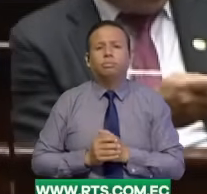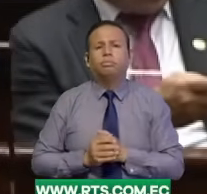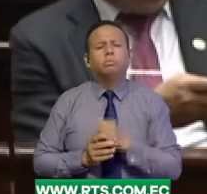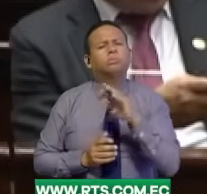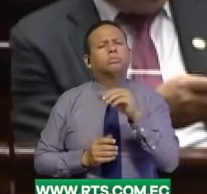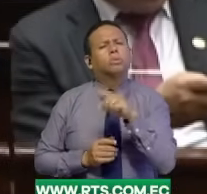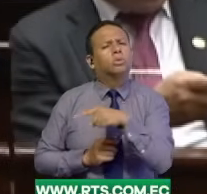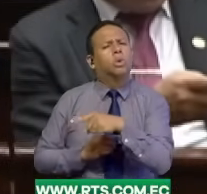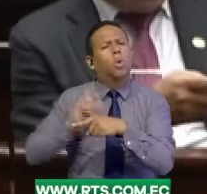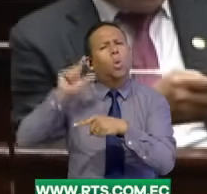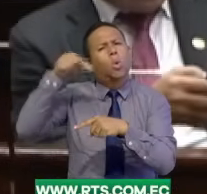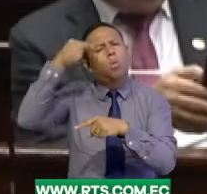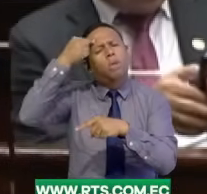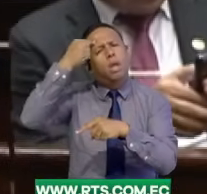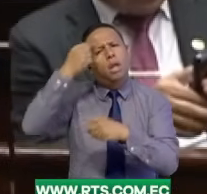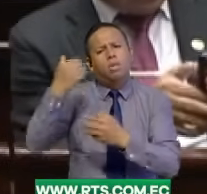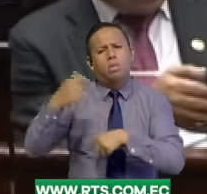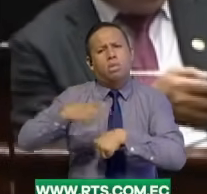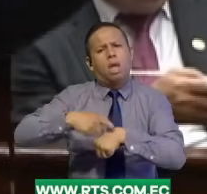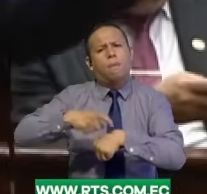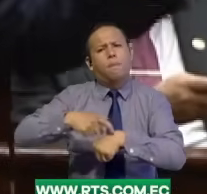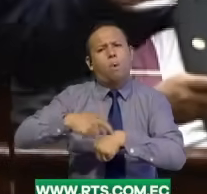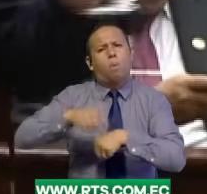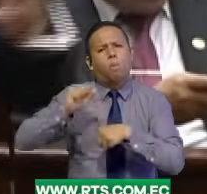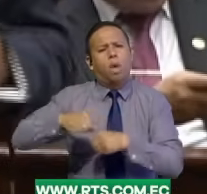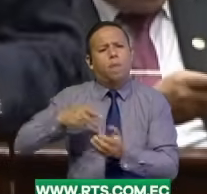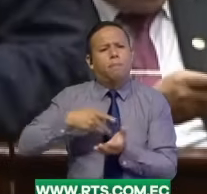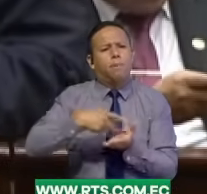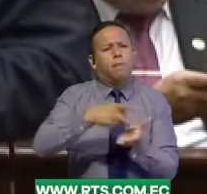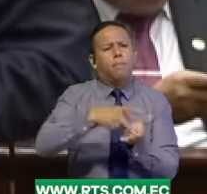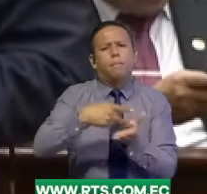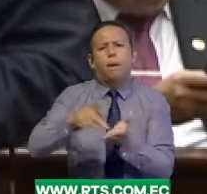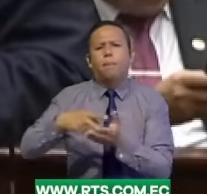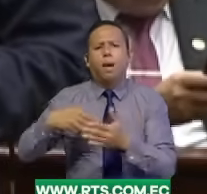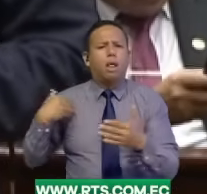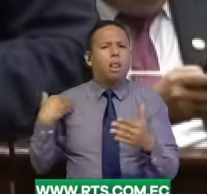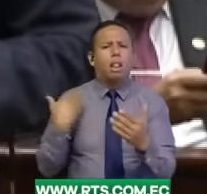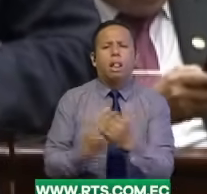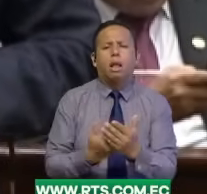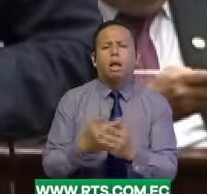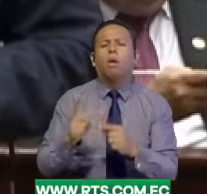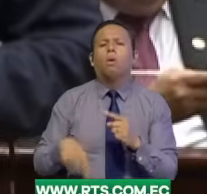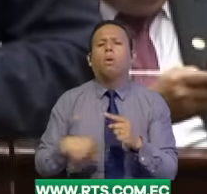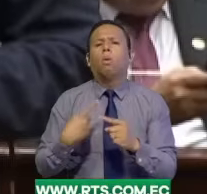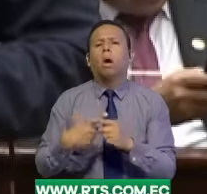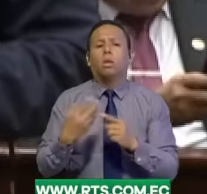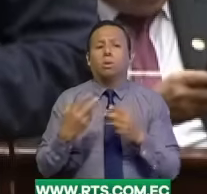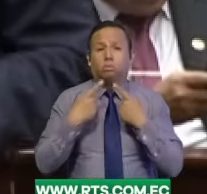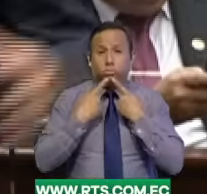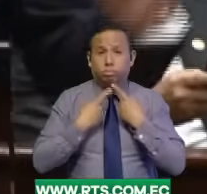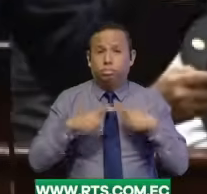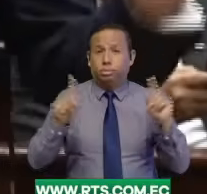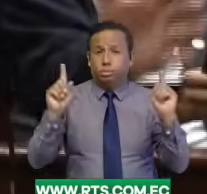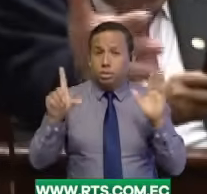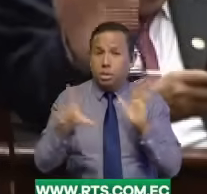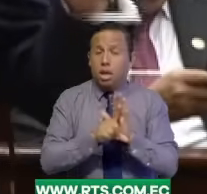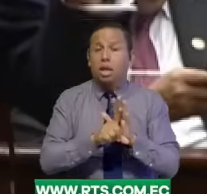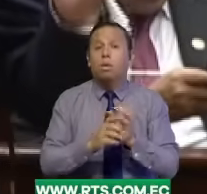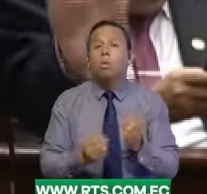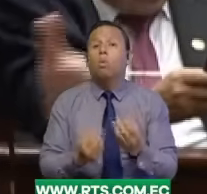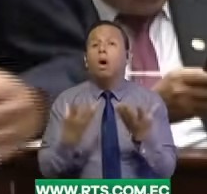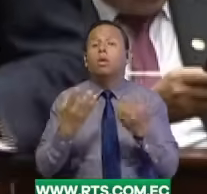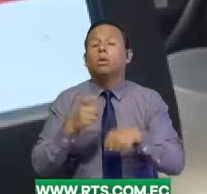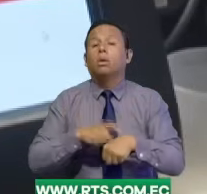gobierno para resolver el problema de lo que adeuda a la fecha de la publicación de la ley en el registro oficial?